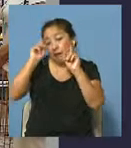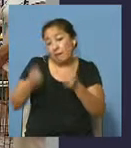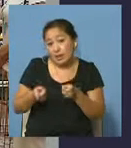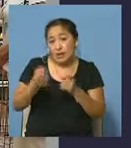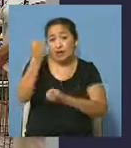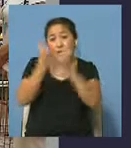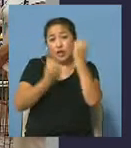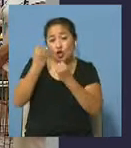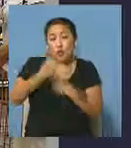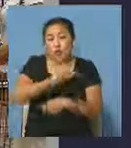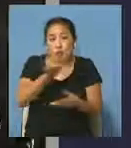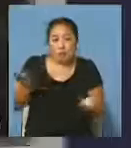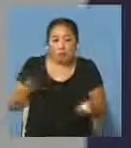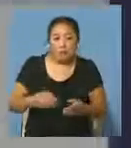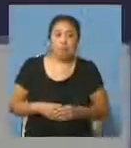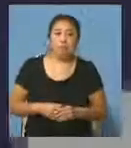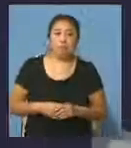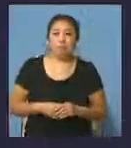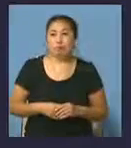de la economía popular.